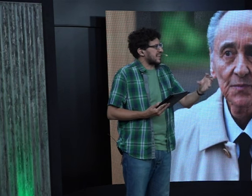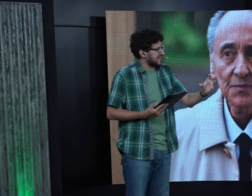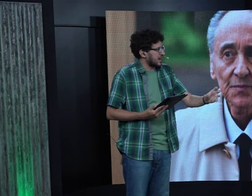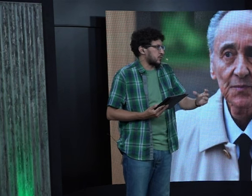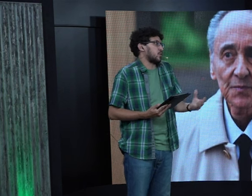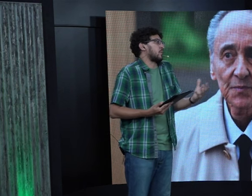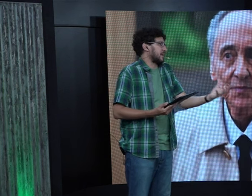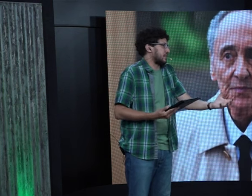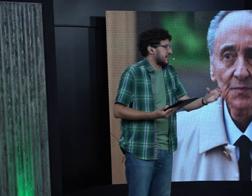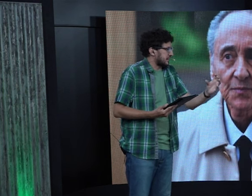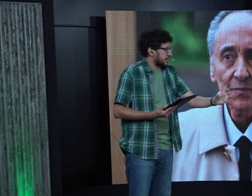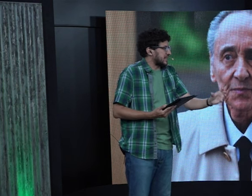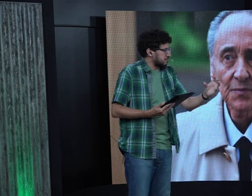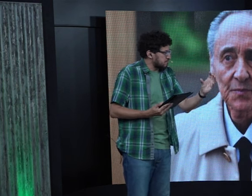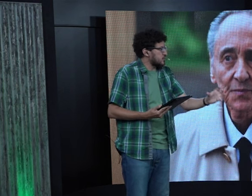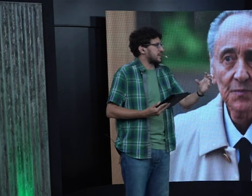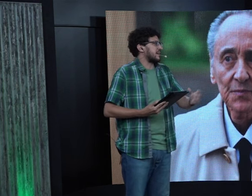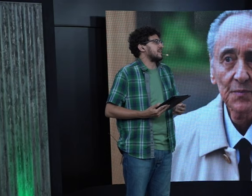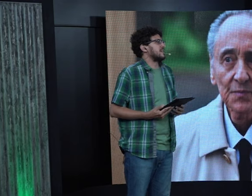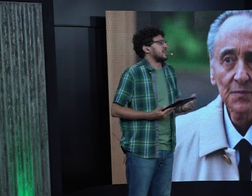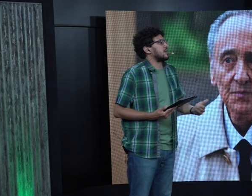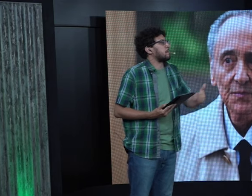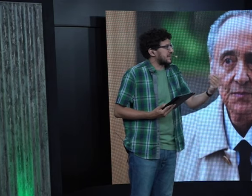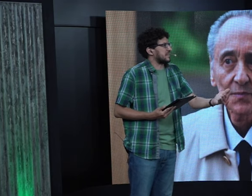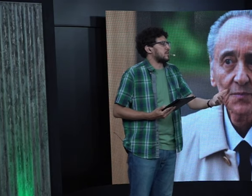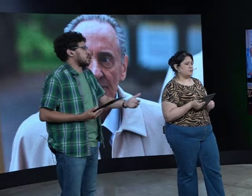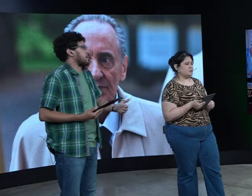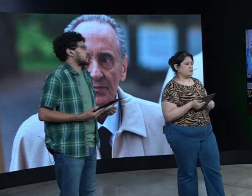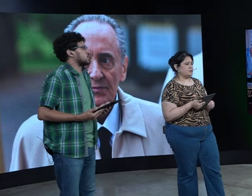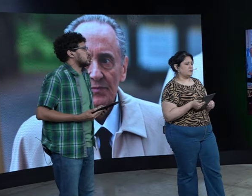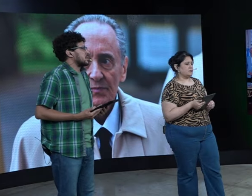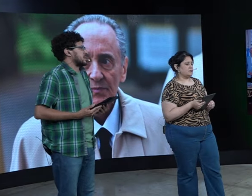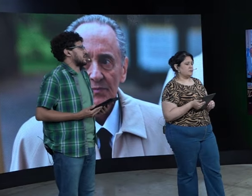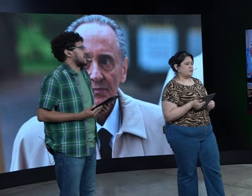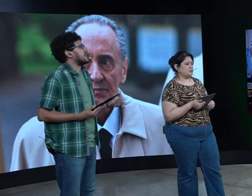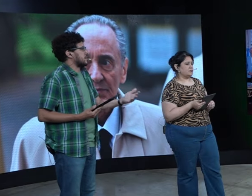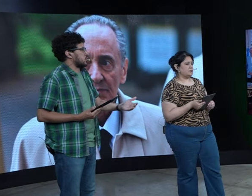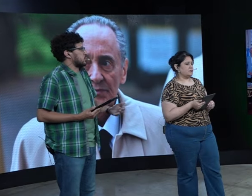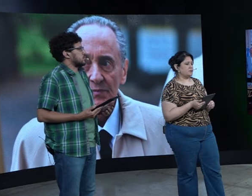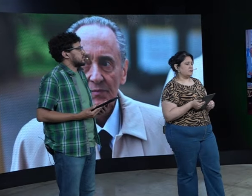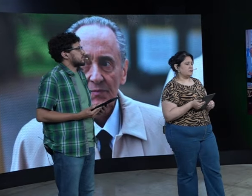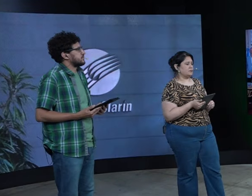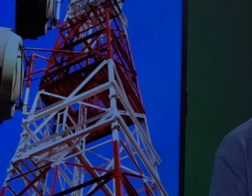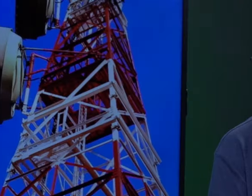así tan claro, o nos podés graficar de manera muy clara, que va a tener un impacto el DNU?